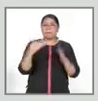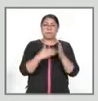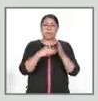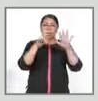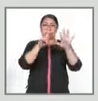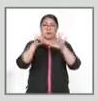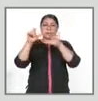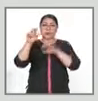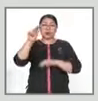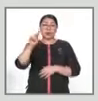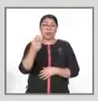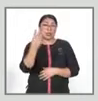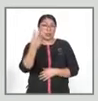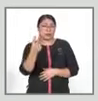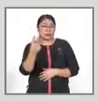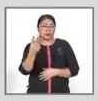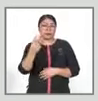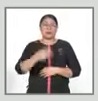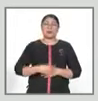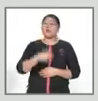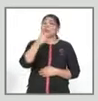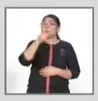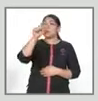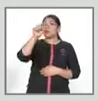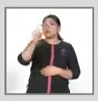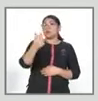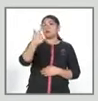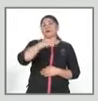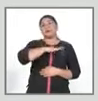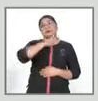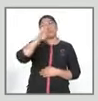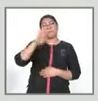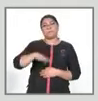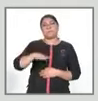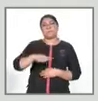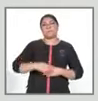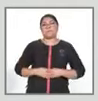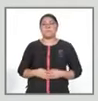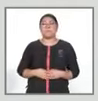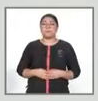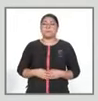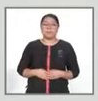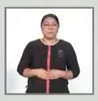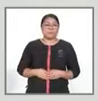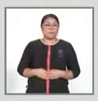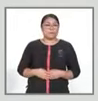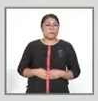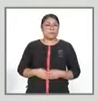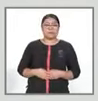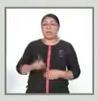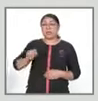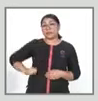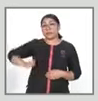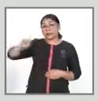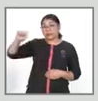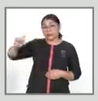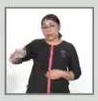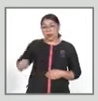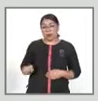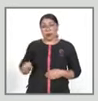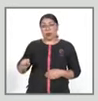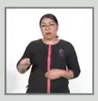1783 casos de los cuales 167 son de funciones jurisdicción sanitaria número 6 siierra